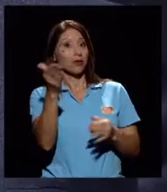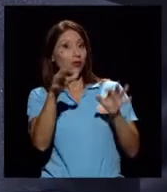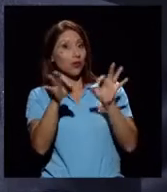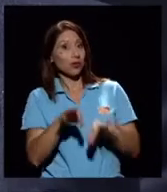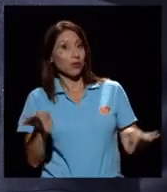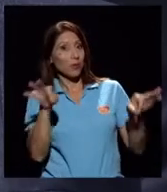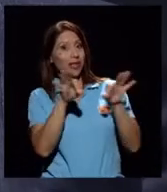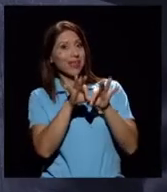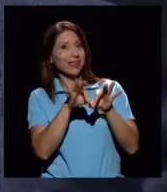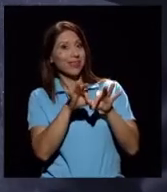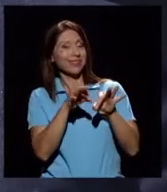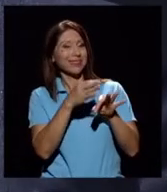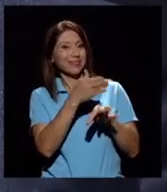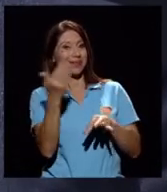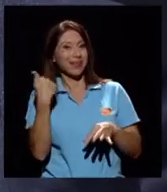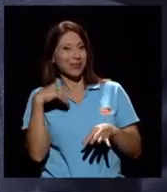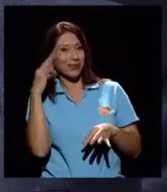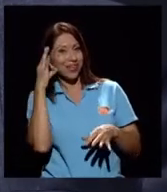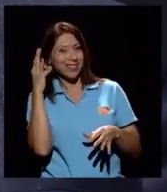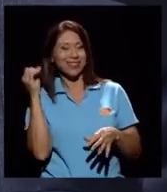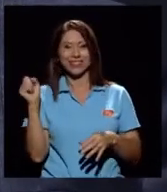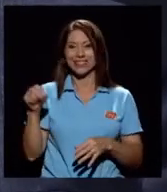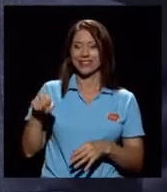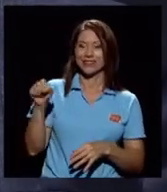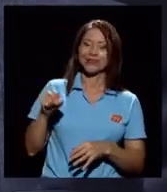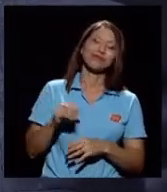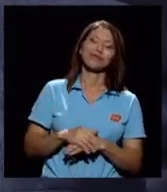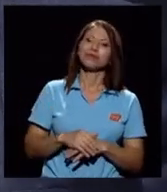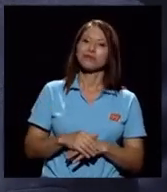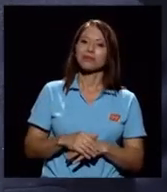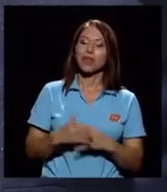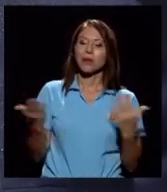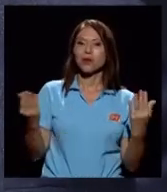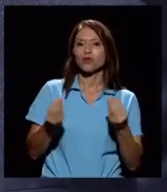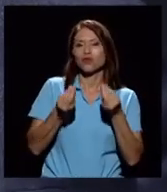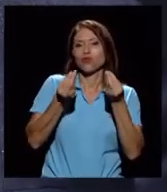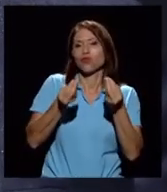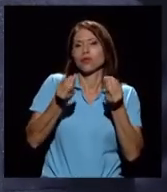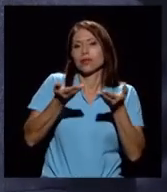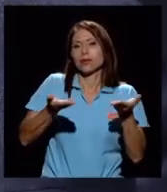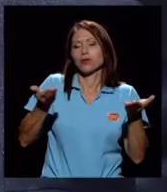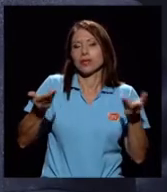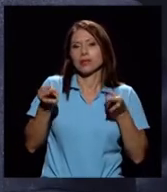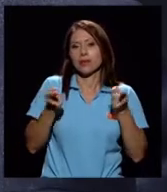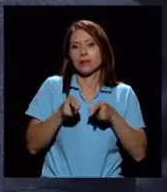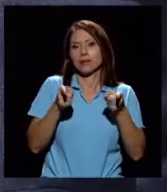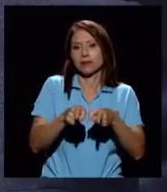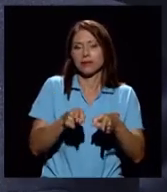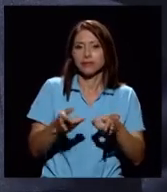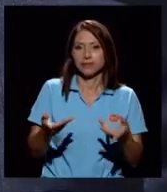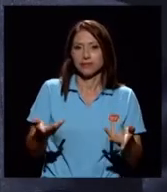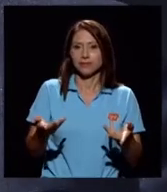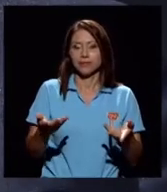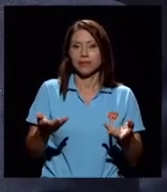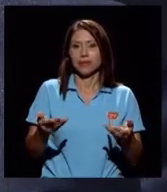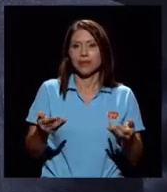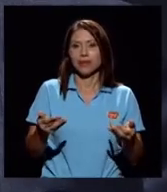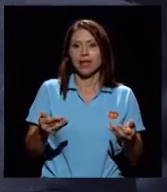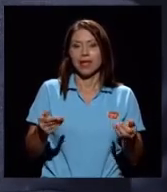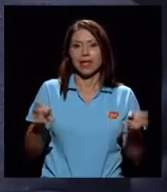ellos y ellas sí claro este para muchas cosas está pasando en el campo